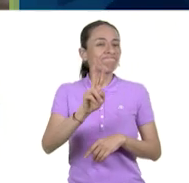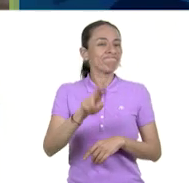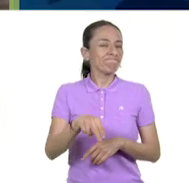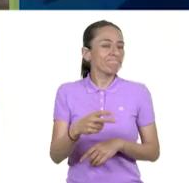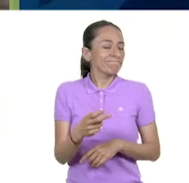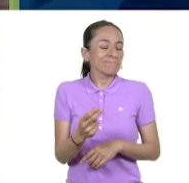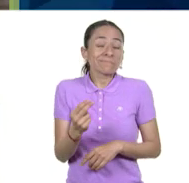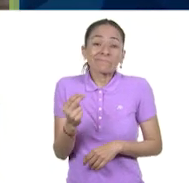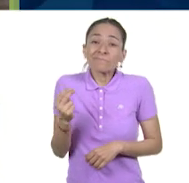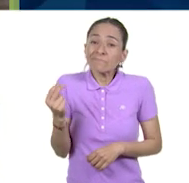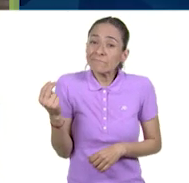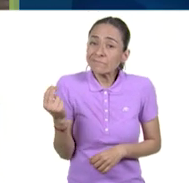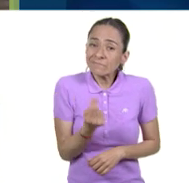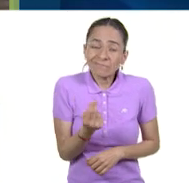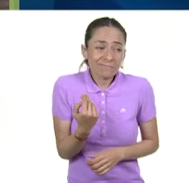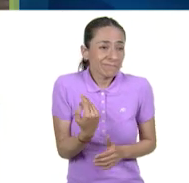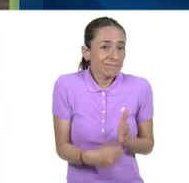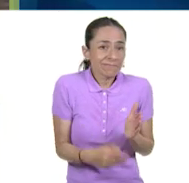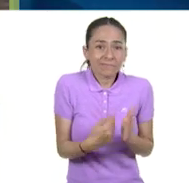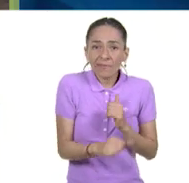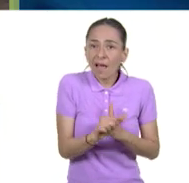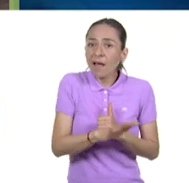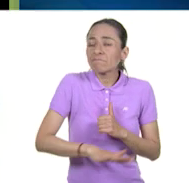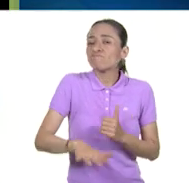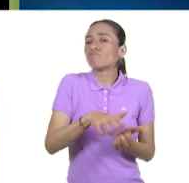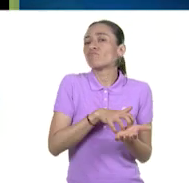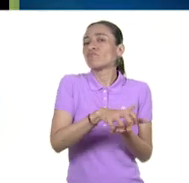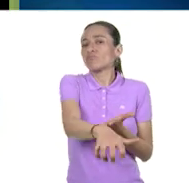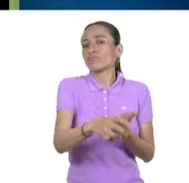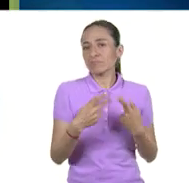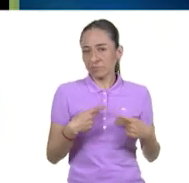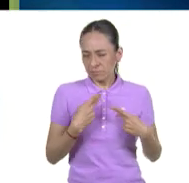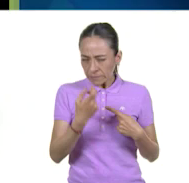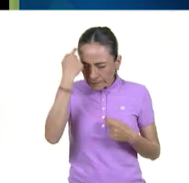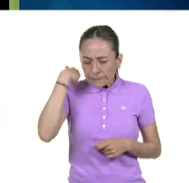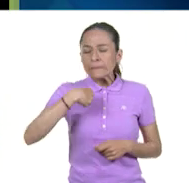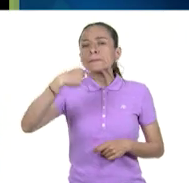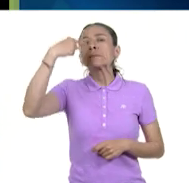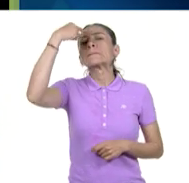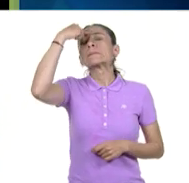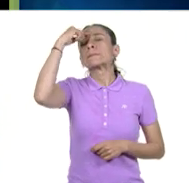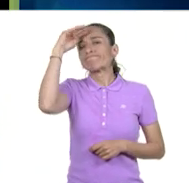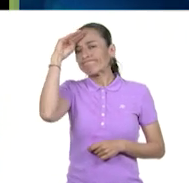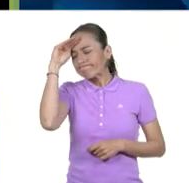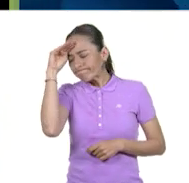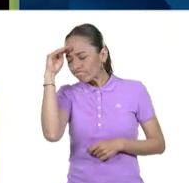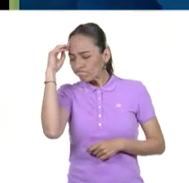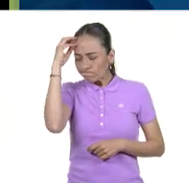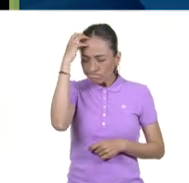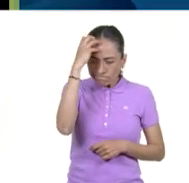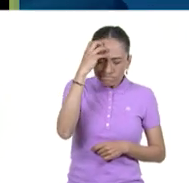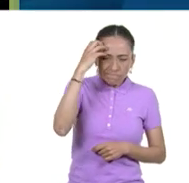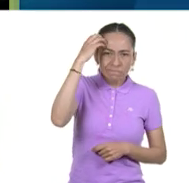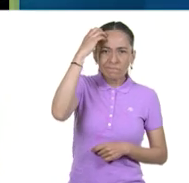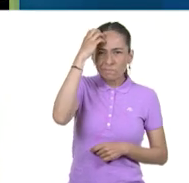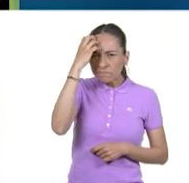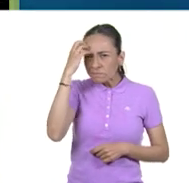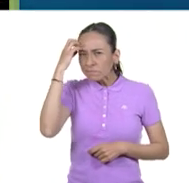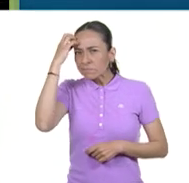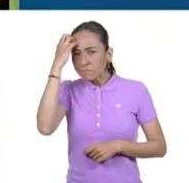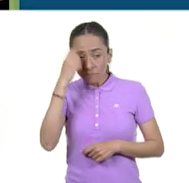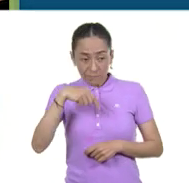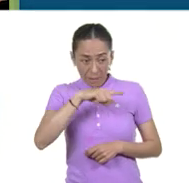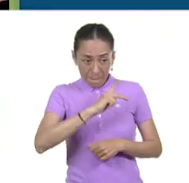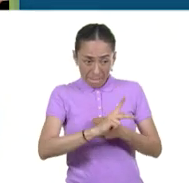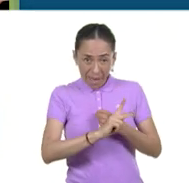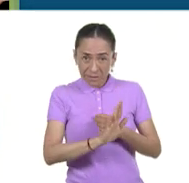necesidad para muchas personas. Ello nos obliga a reflexionar sobre lo que es posible hacer en los países